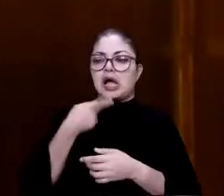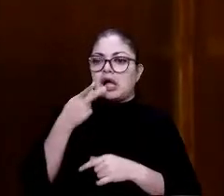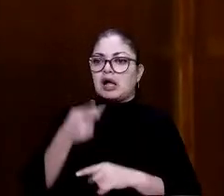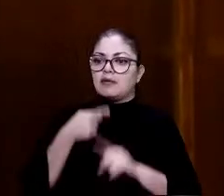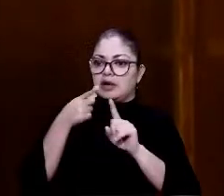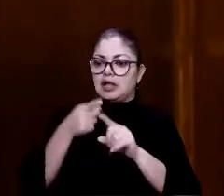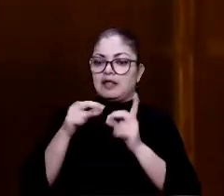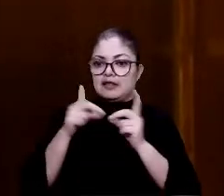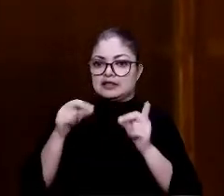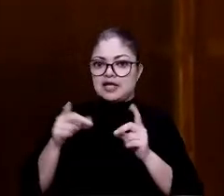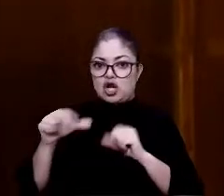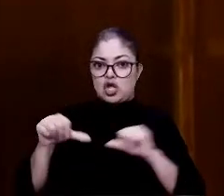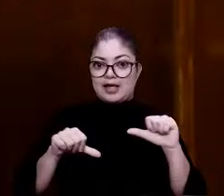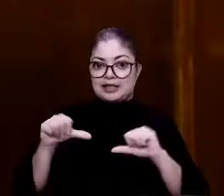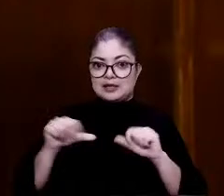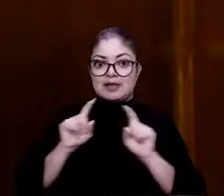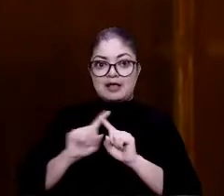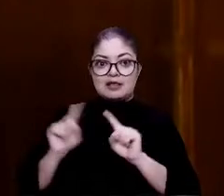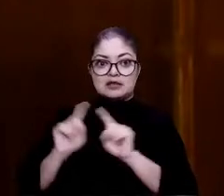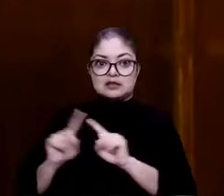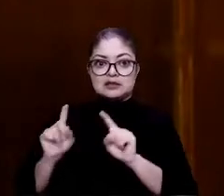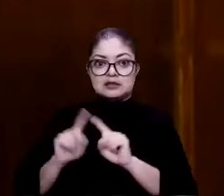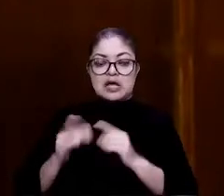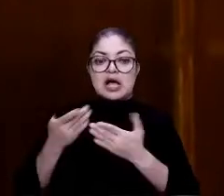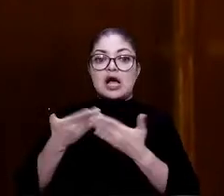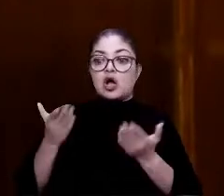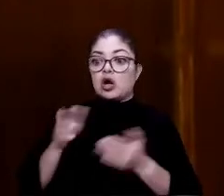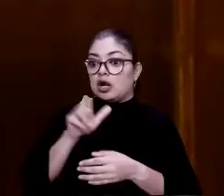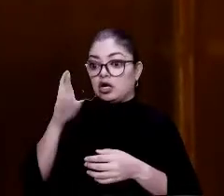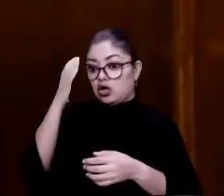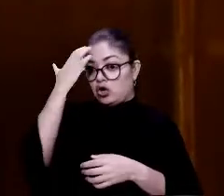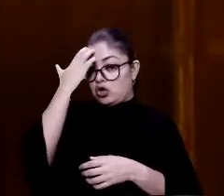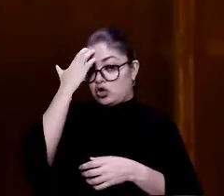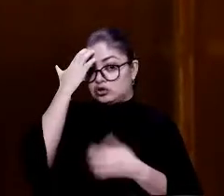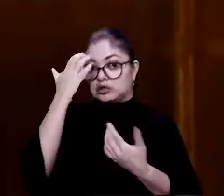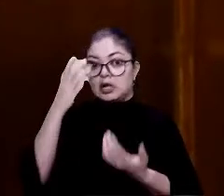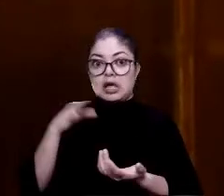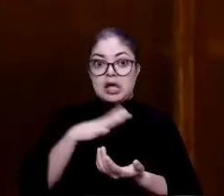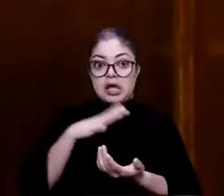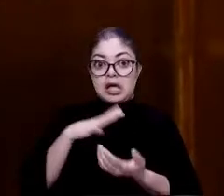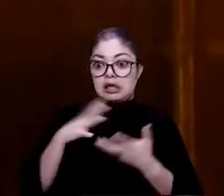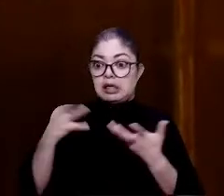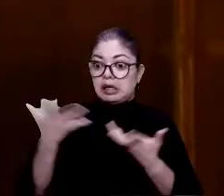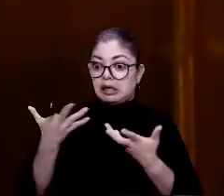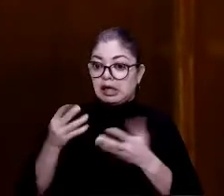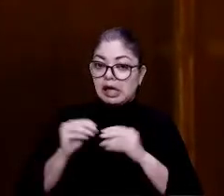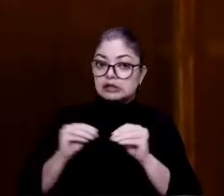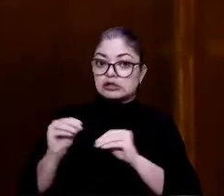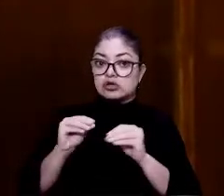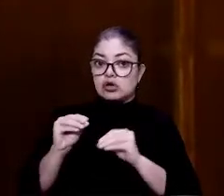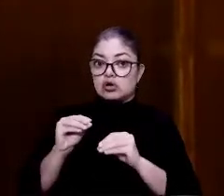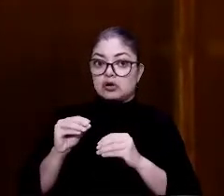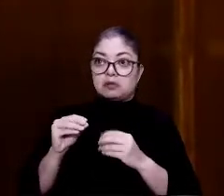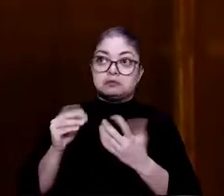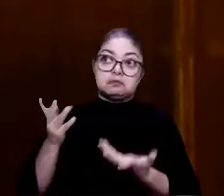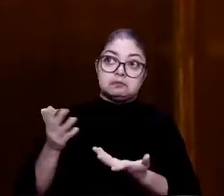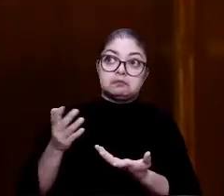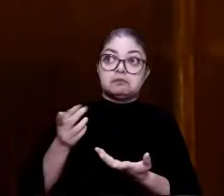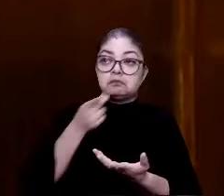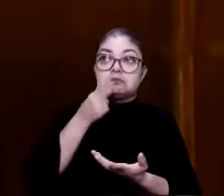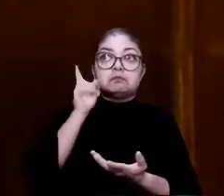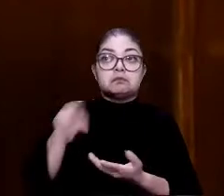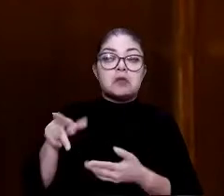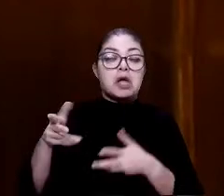desarrollar actividades comunitarias y que se reconoce aisladamente existen acciones que presumiblemente